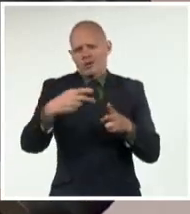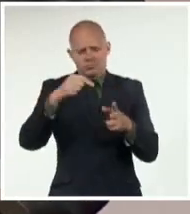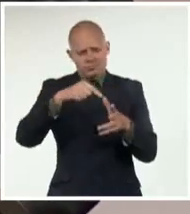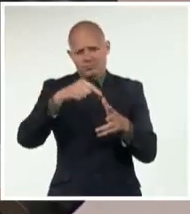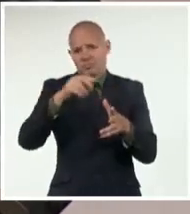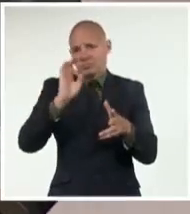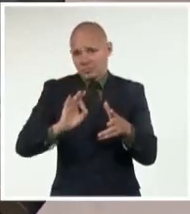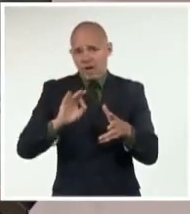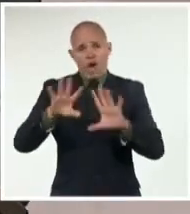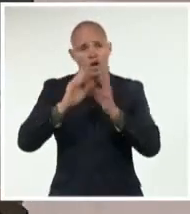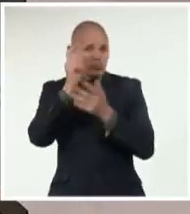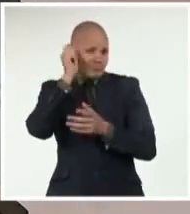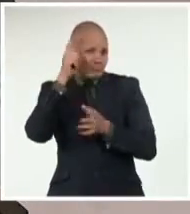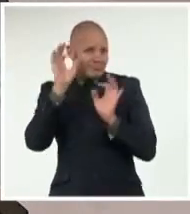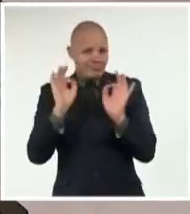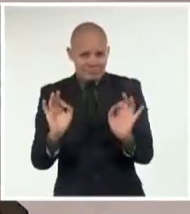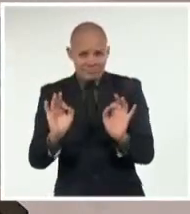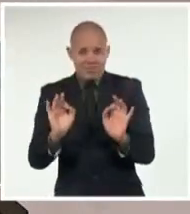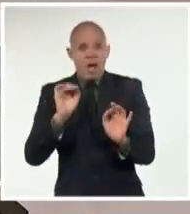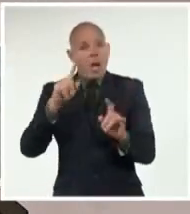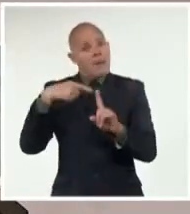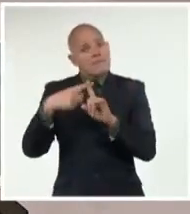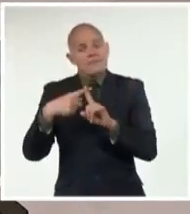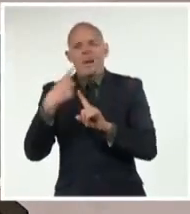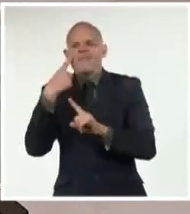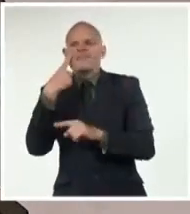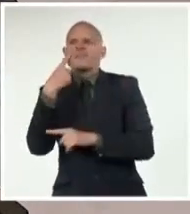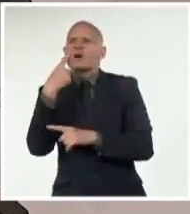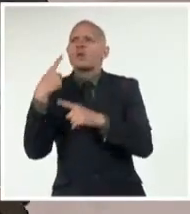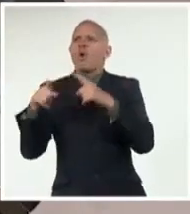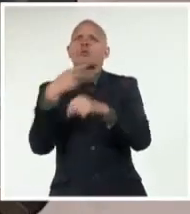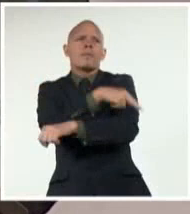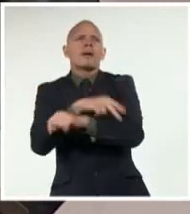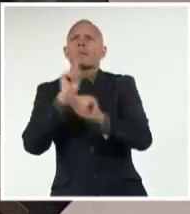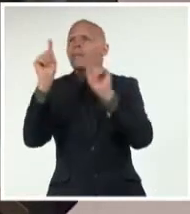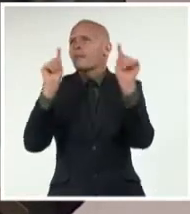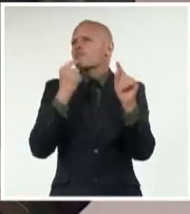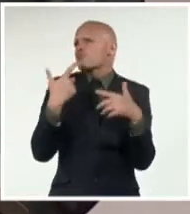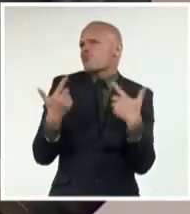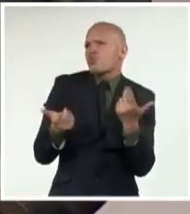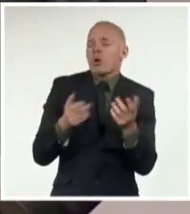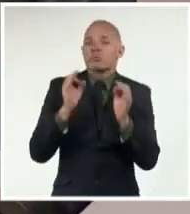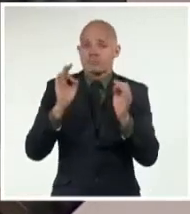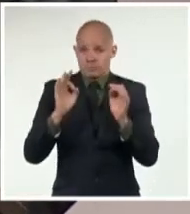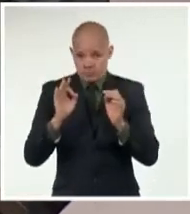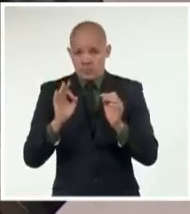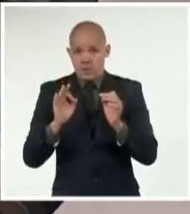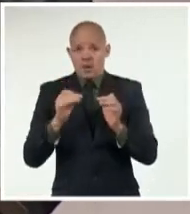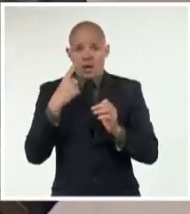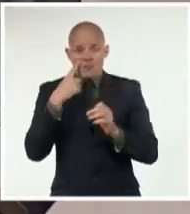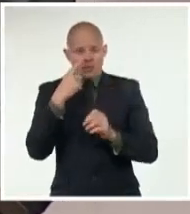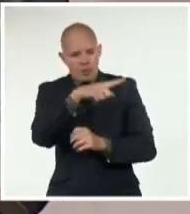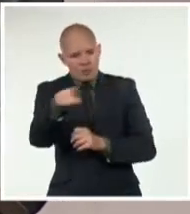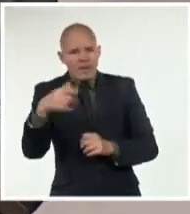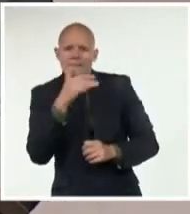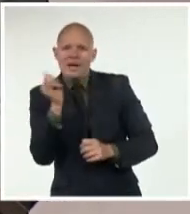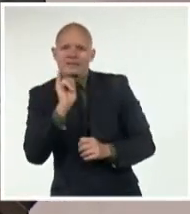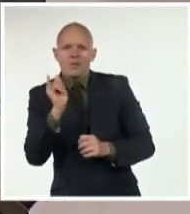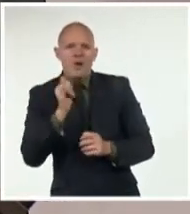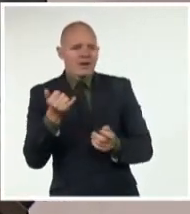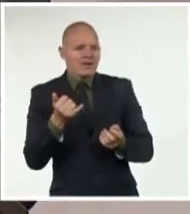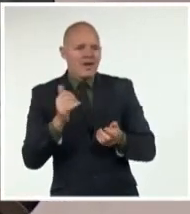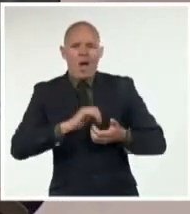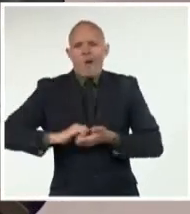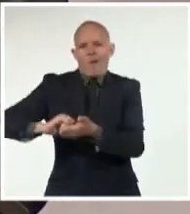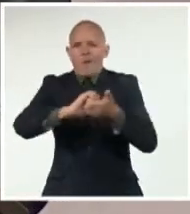su experiencia histórica y la de los demás pueblos y naciones. Compañeros de lucha, prioricemos los